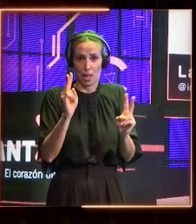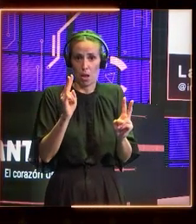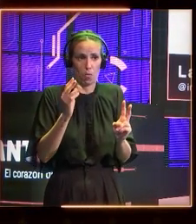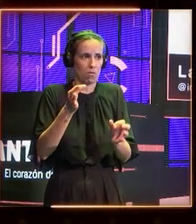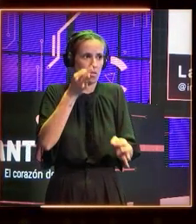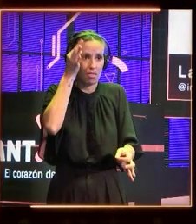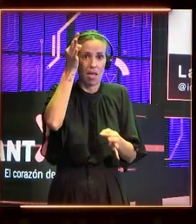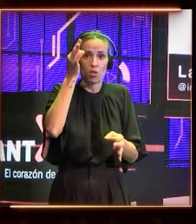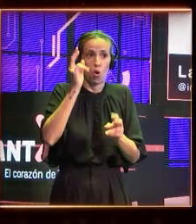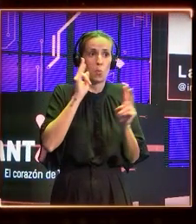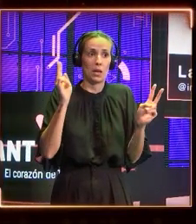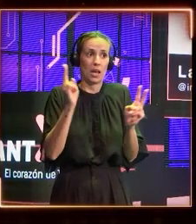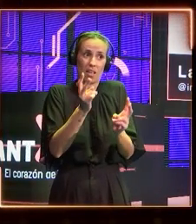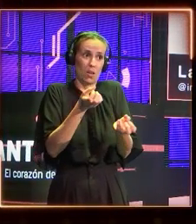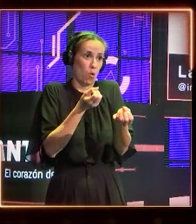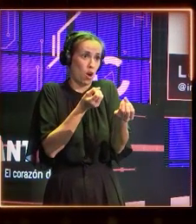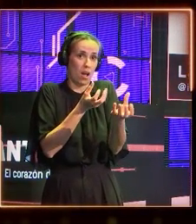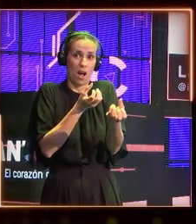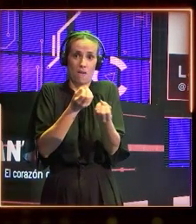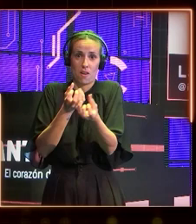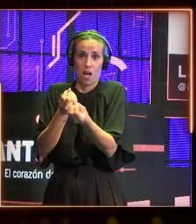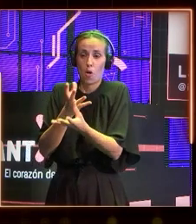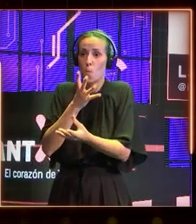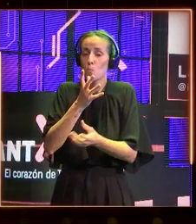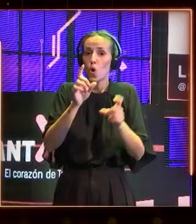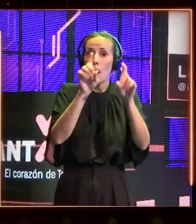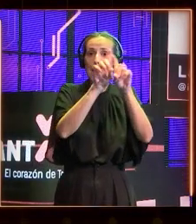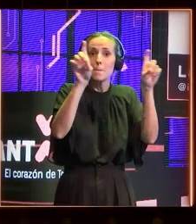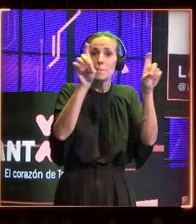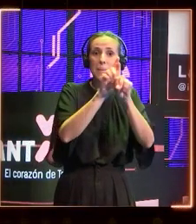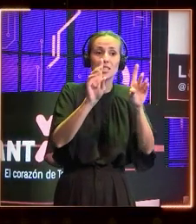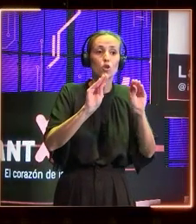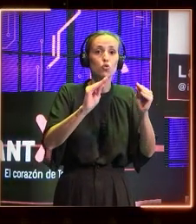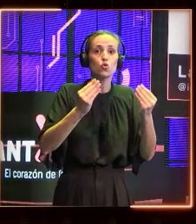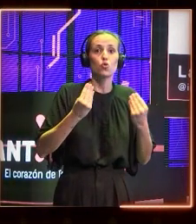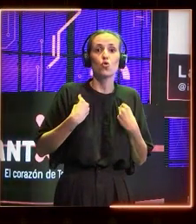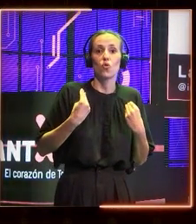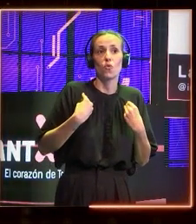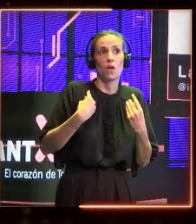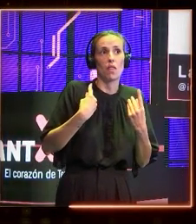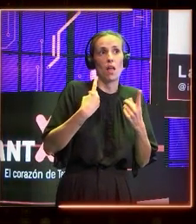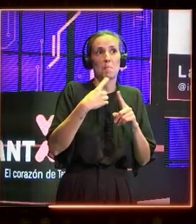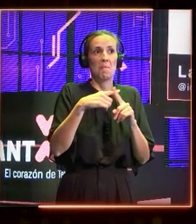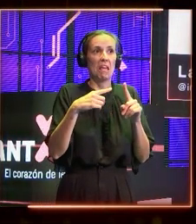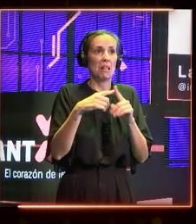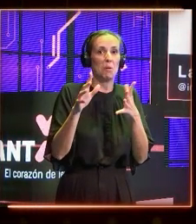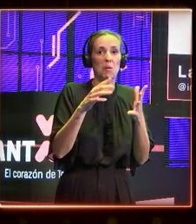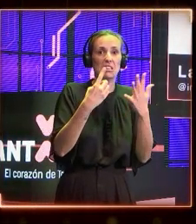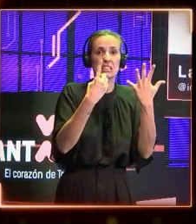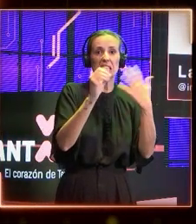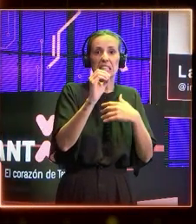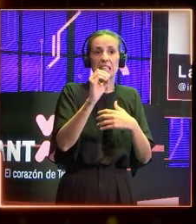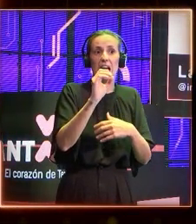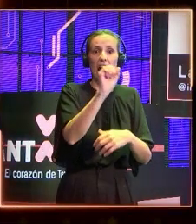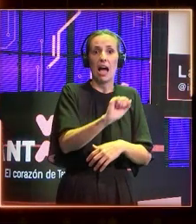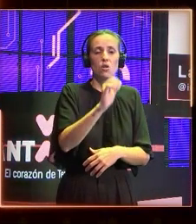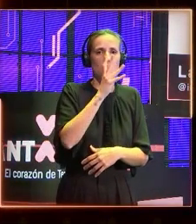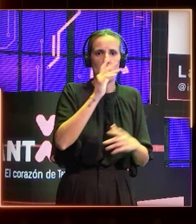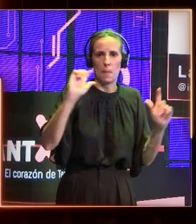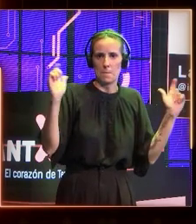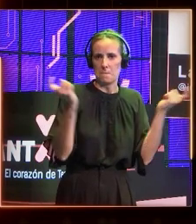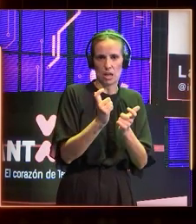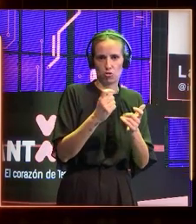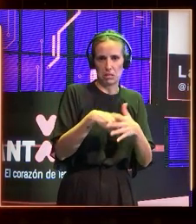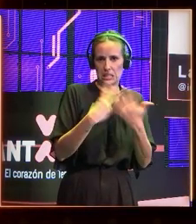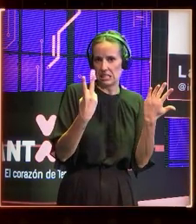objetivos de lo que hay en el mercado Y es que la vida media de las empresas se ha cortado de tan solo bueno de 60 años a tan solo 17